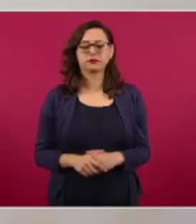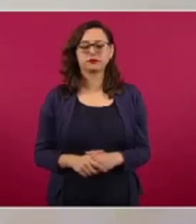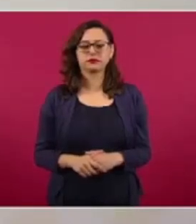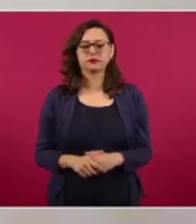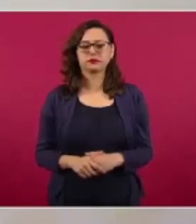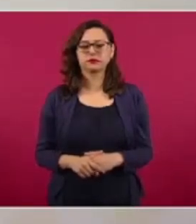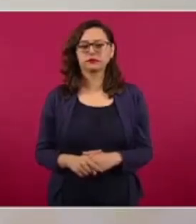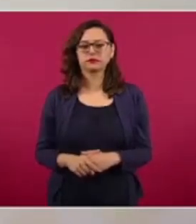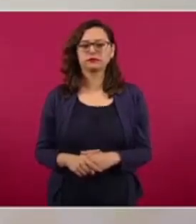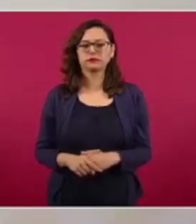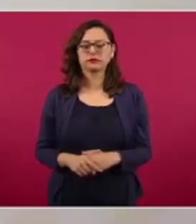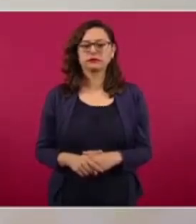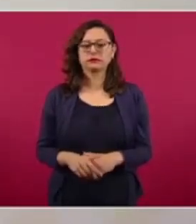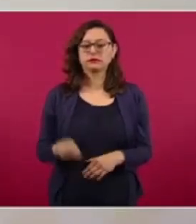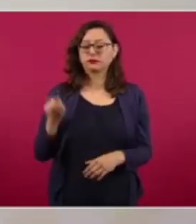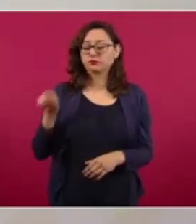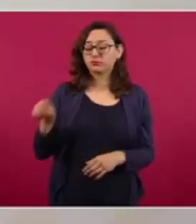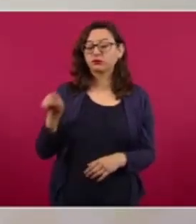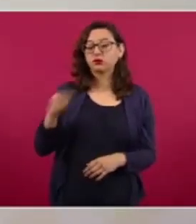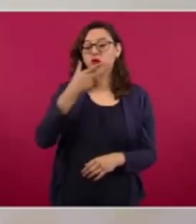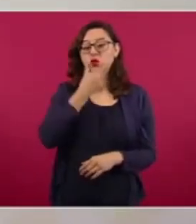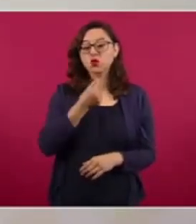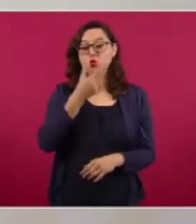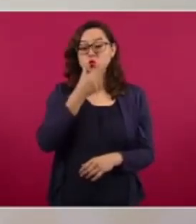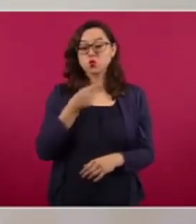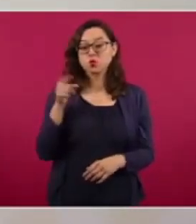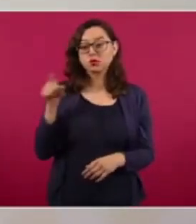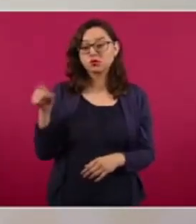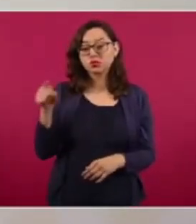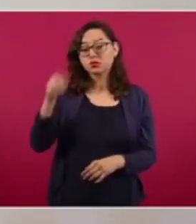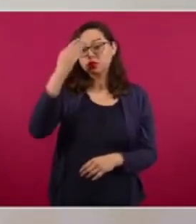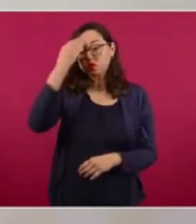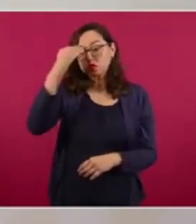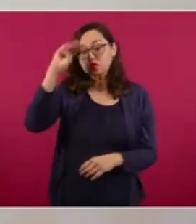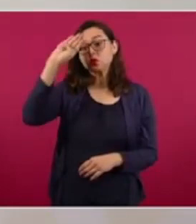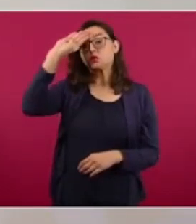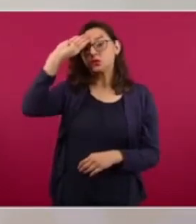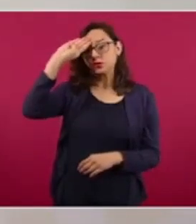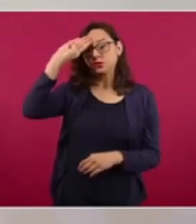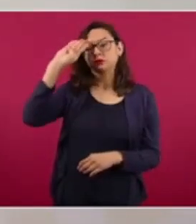tiene una enorme influencia.